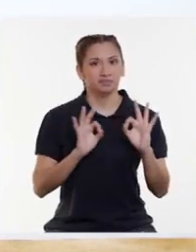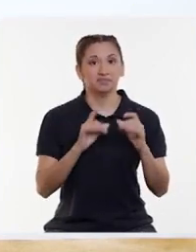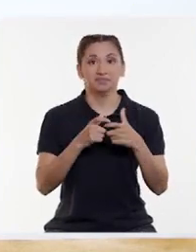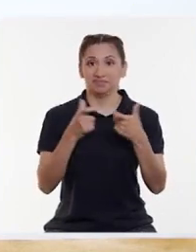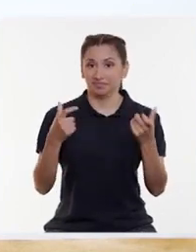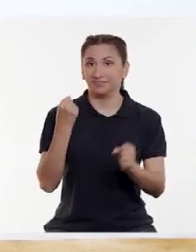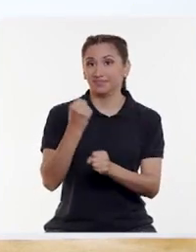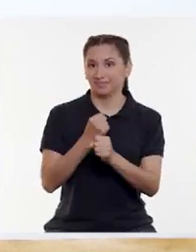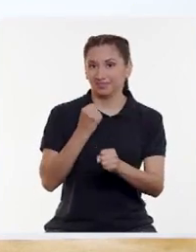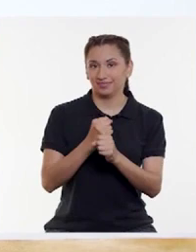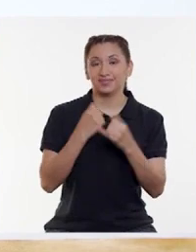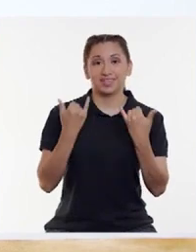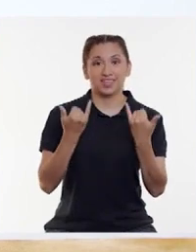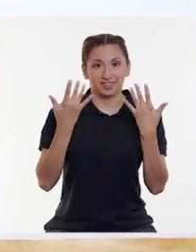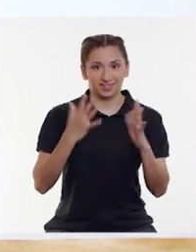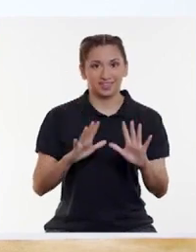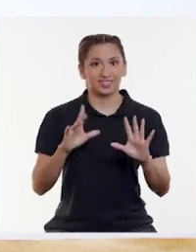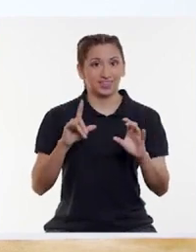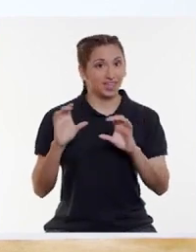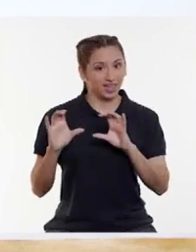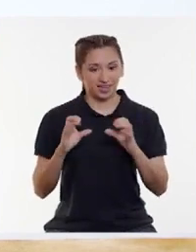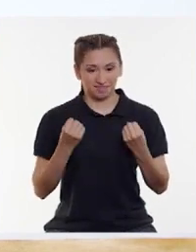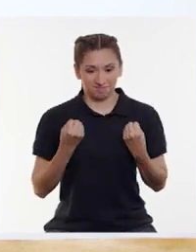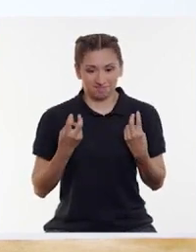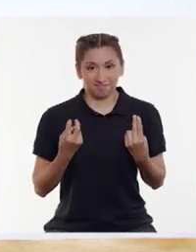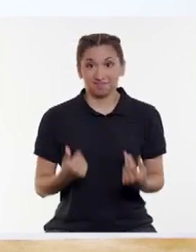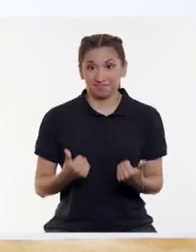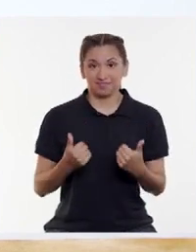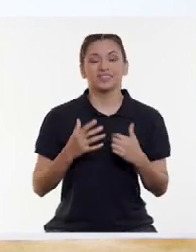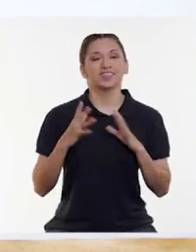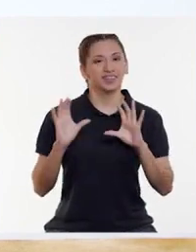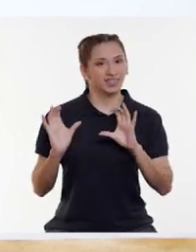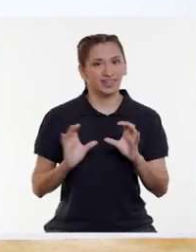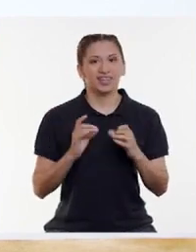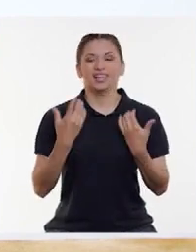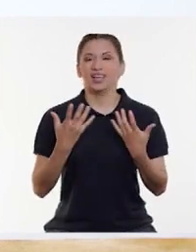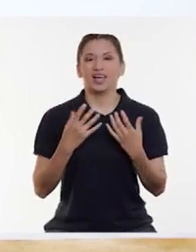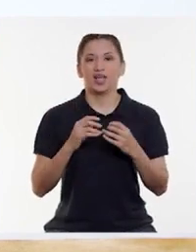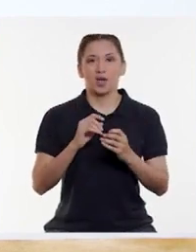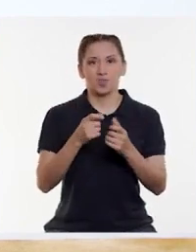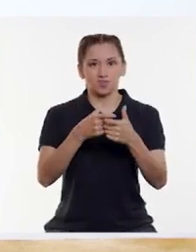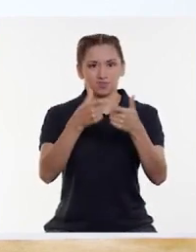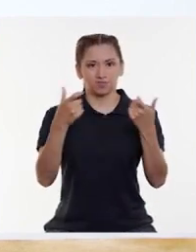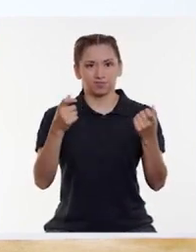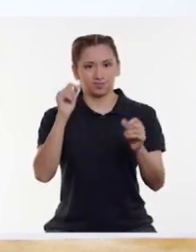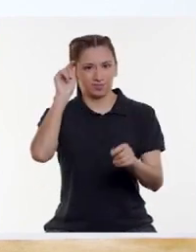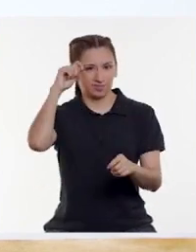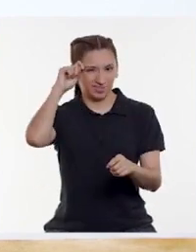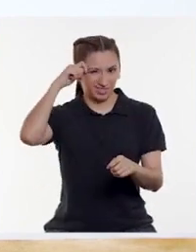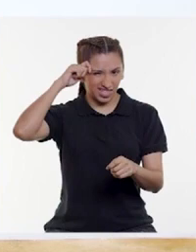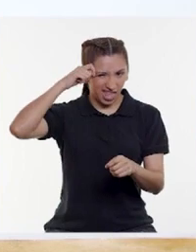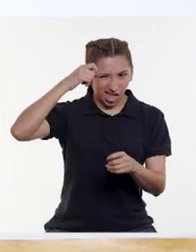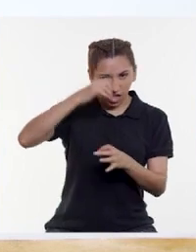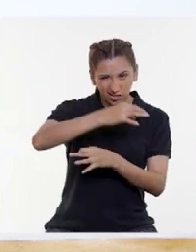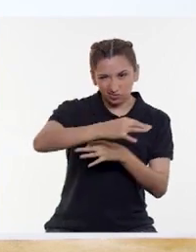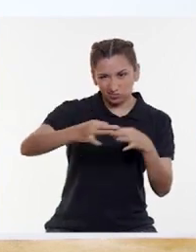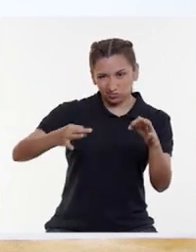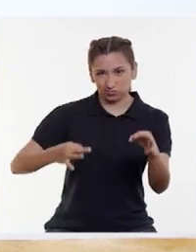¡Qué gran trabajo! Ahora que ya estamos activos, seremos múltiples ingenieros e